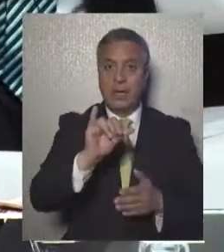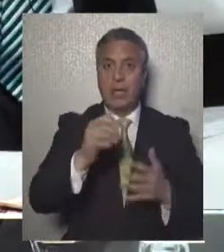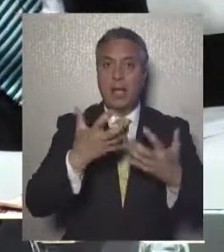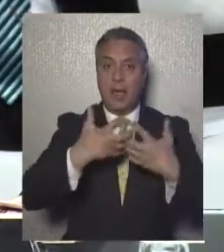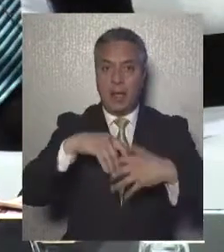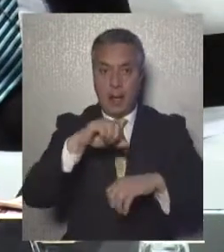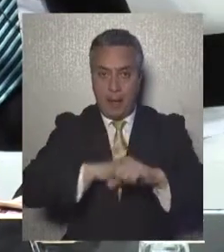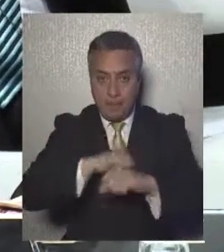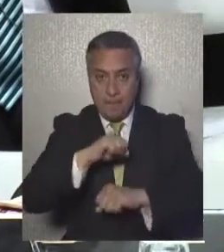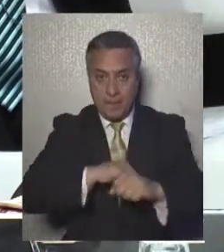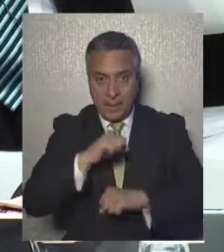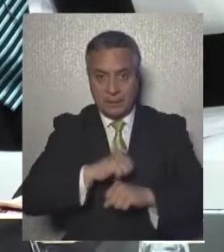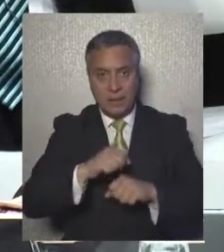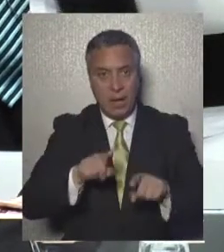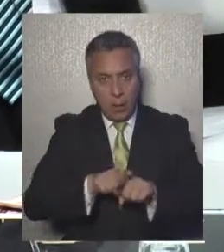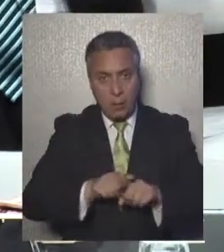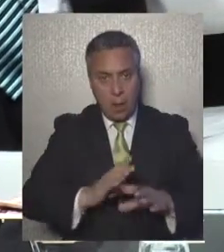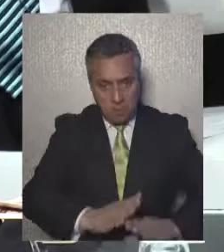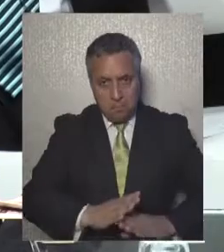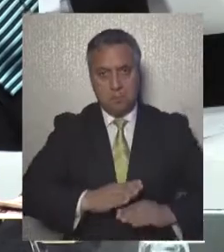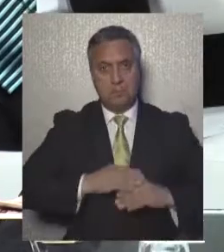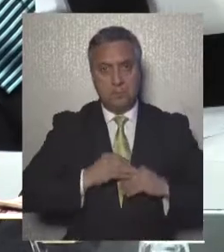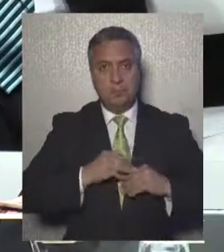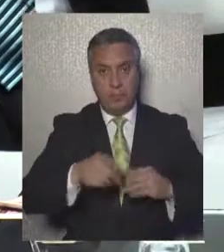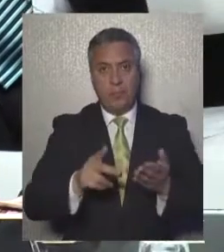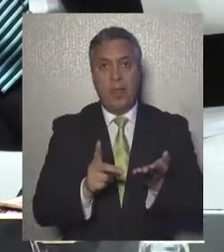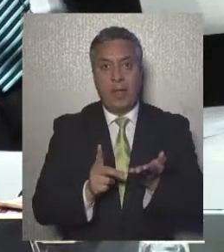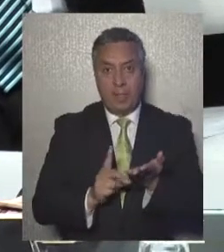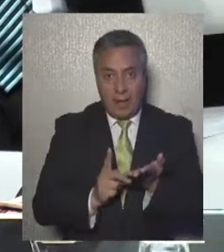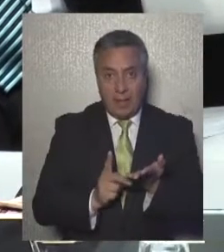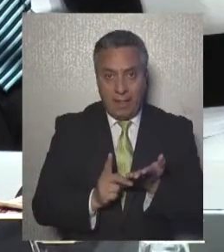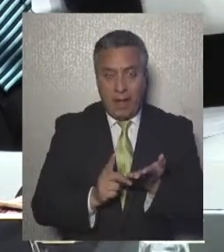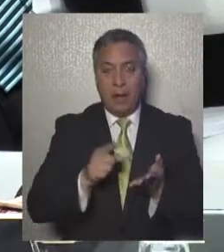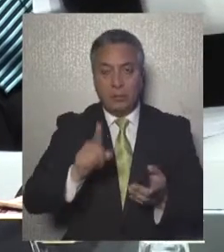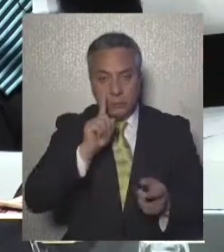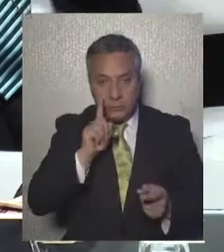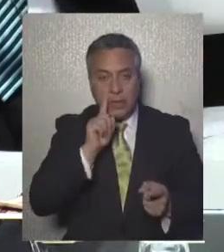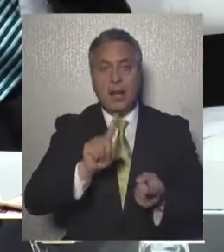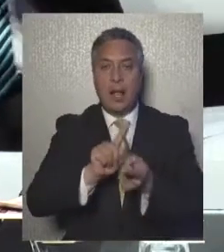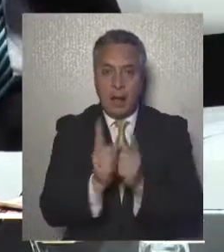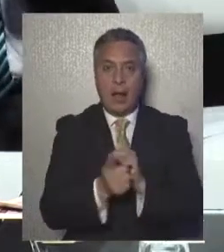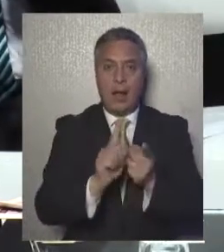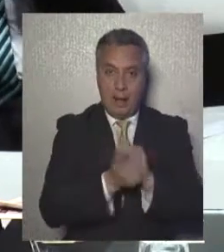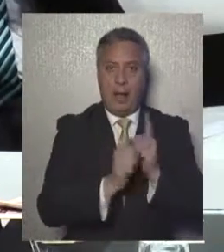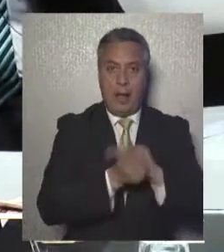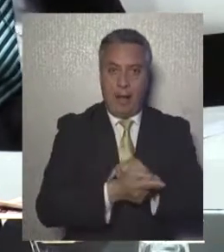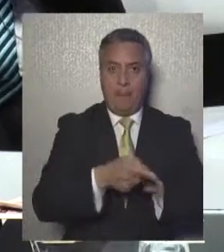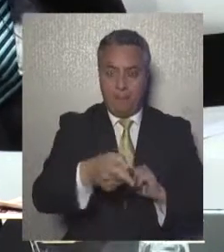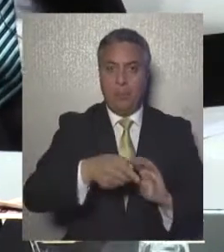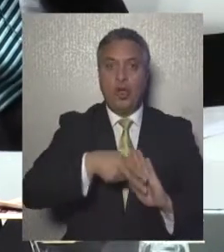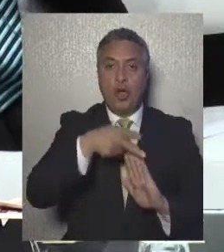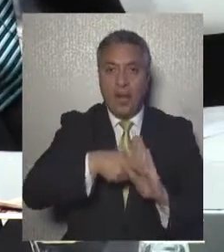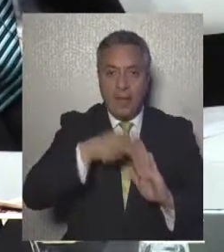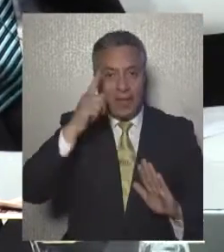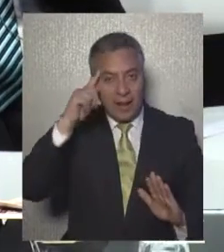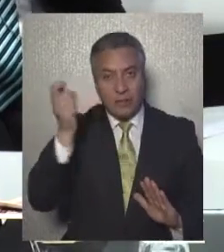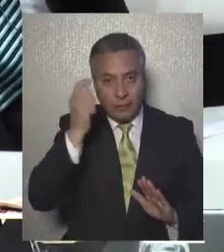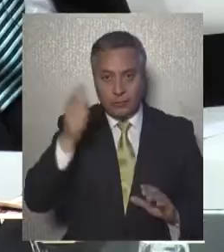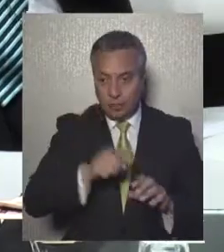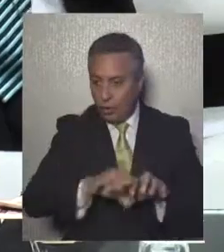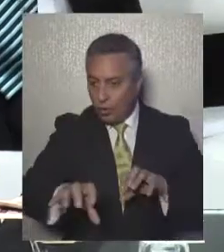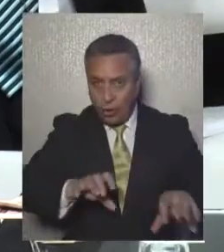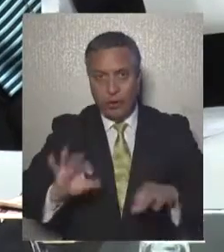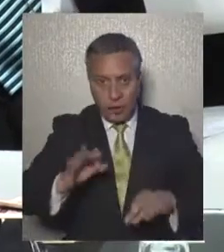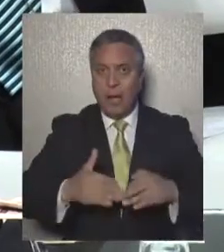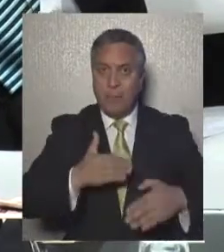embarcan en el tema digital tienen cambios muy importantes en nivel de innovación de productos y procesos.